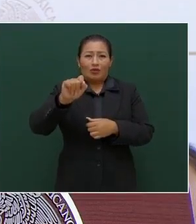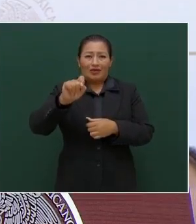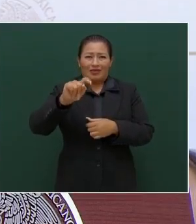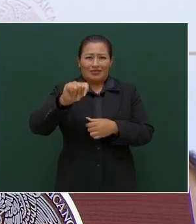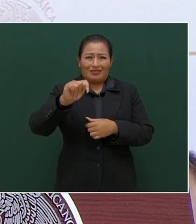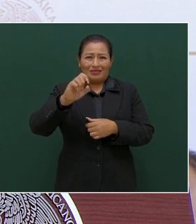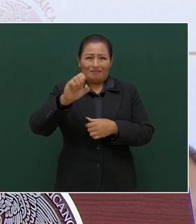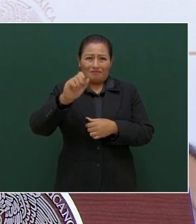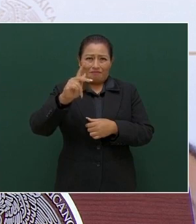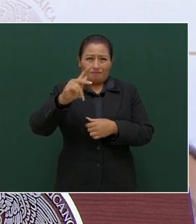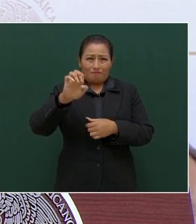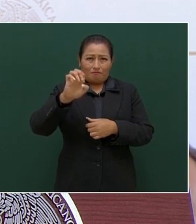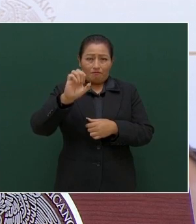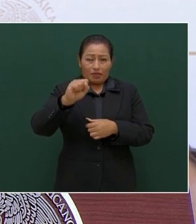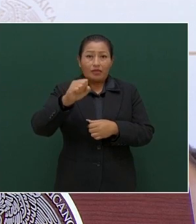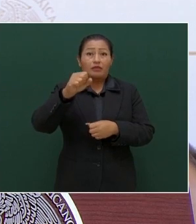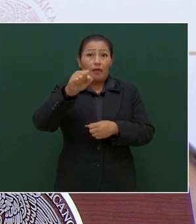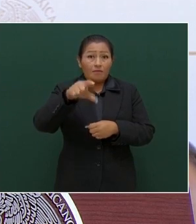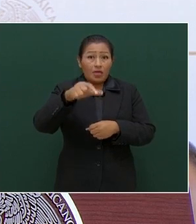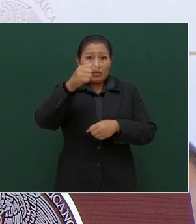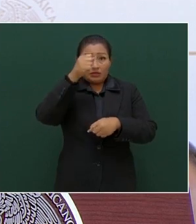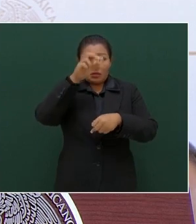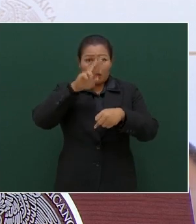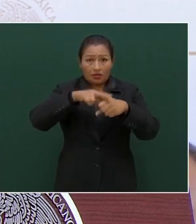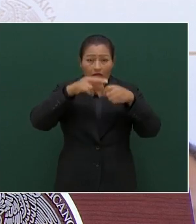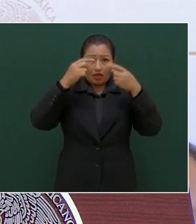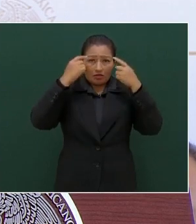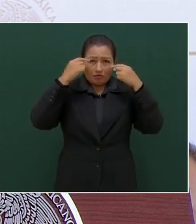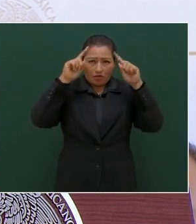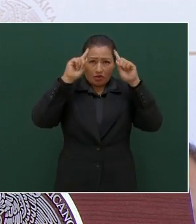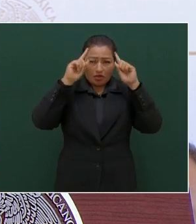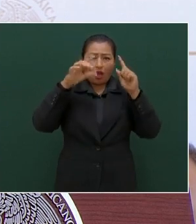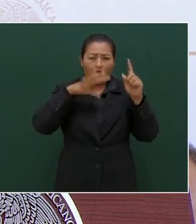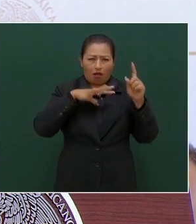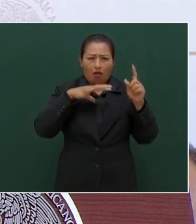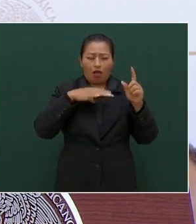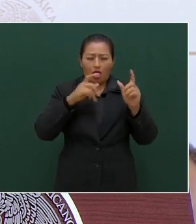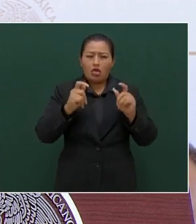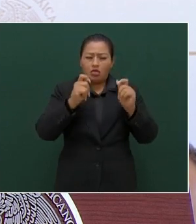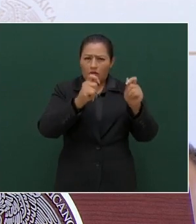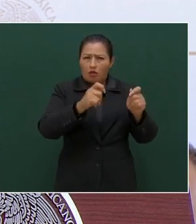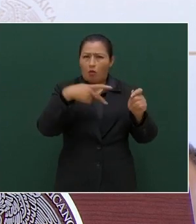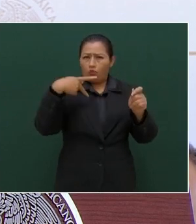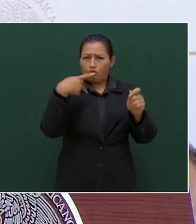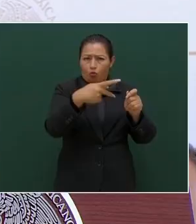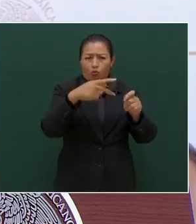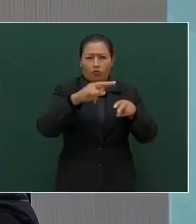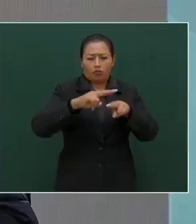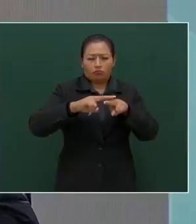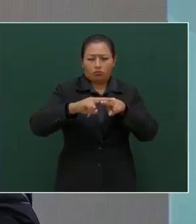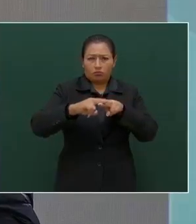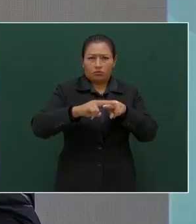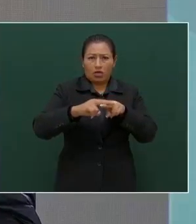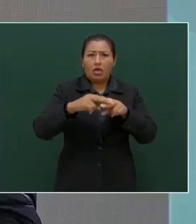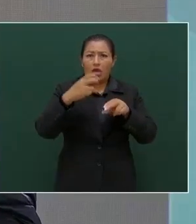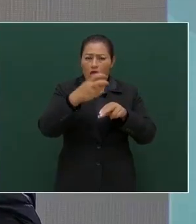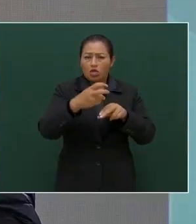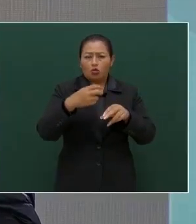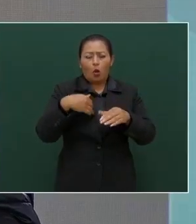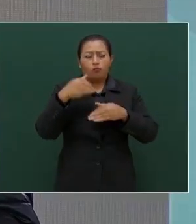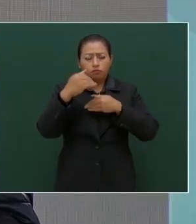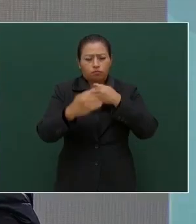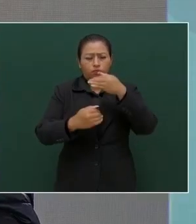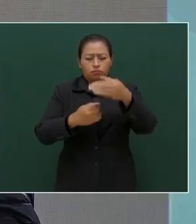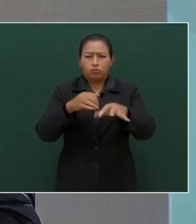y que la Secretaría de Marina tenga ya la posesión de toda la vía. Entonces avanzamos muy bien